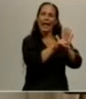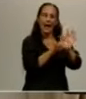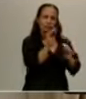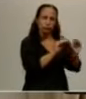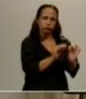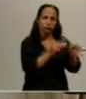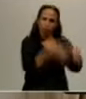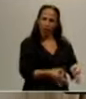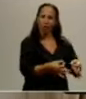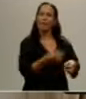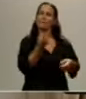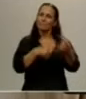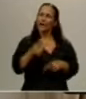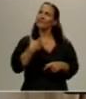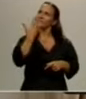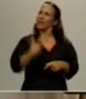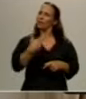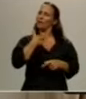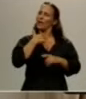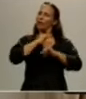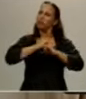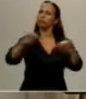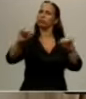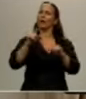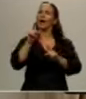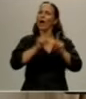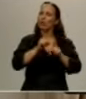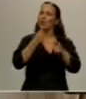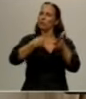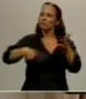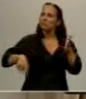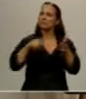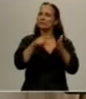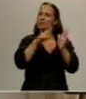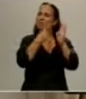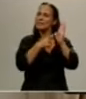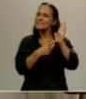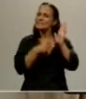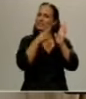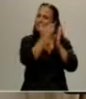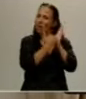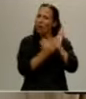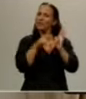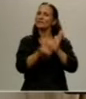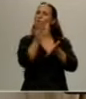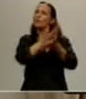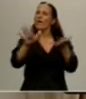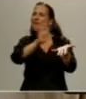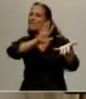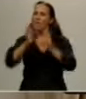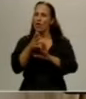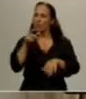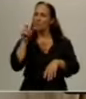nueva norma, pero me gustaría compartir con ustedes algunos de los principios rectores de este nuevo sistema de inteligencia que va a